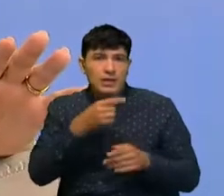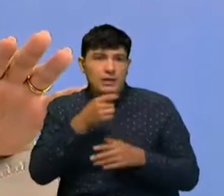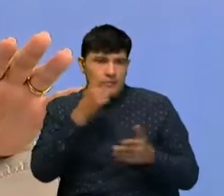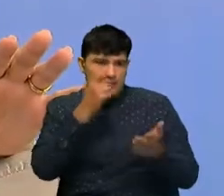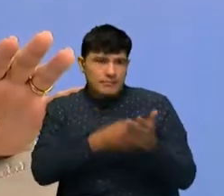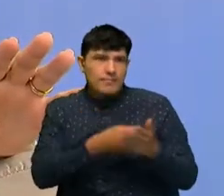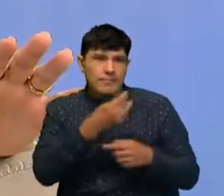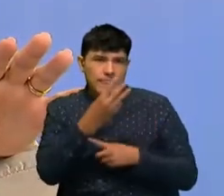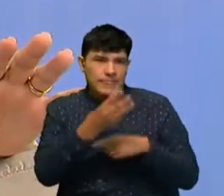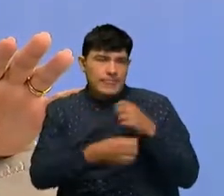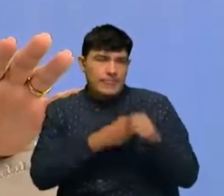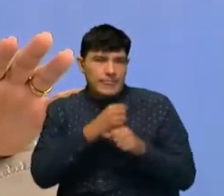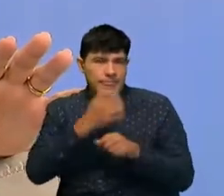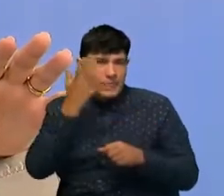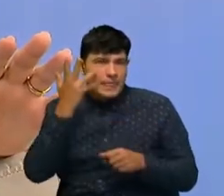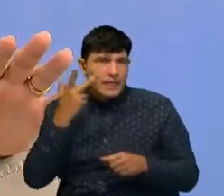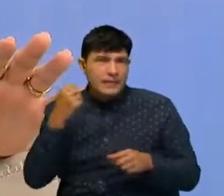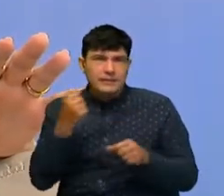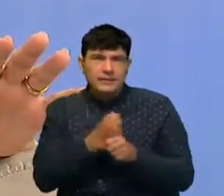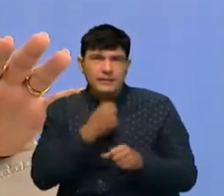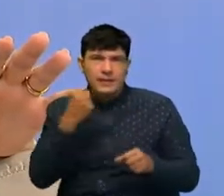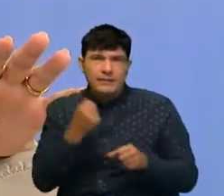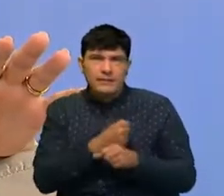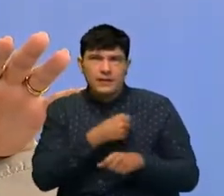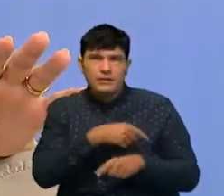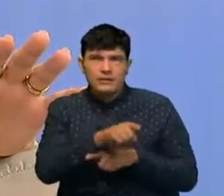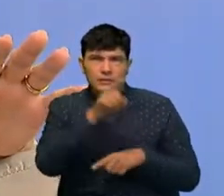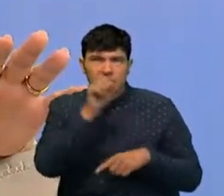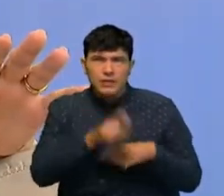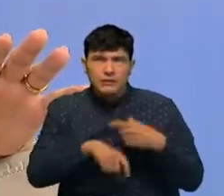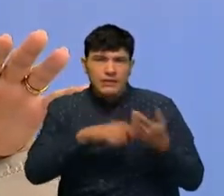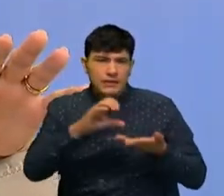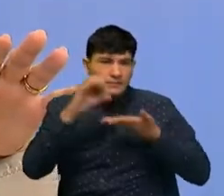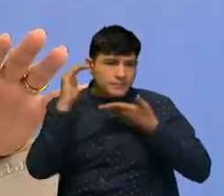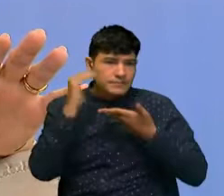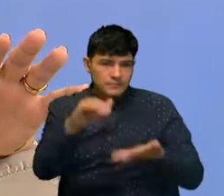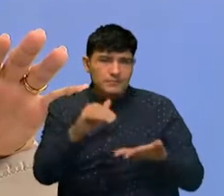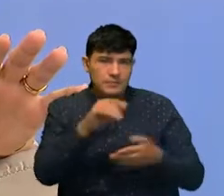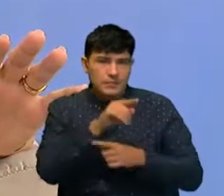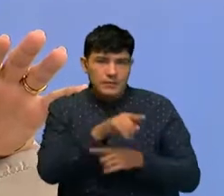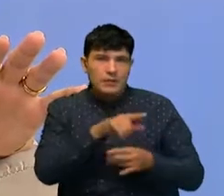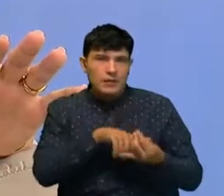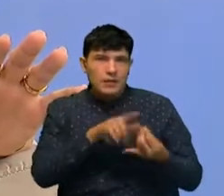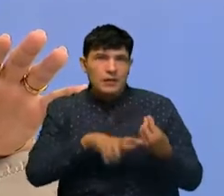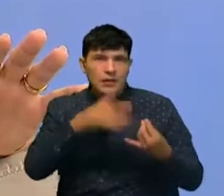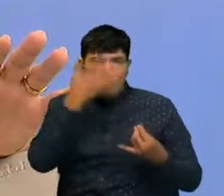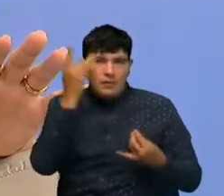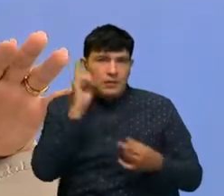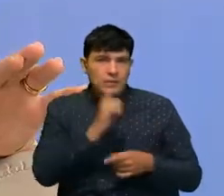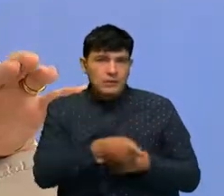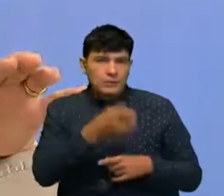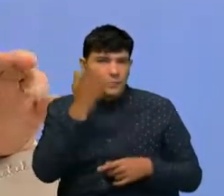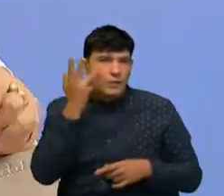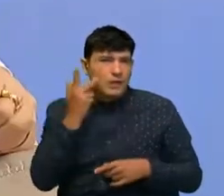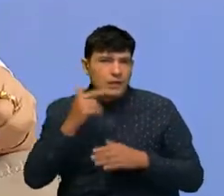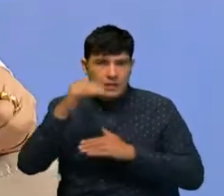con días de trabajo, que tiene que ser por menos el salario mínimo en ese caso, porque es por día y es inferior a los